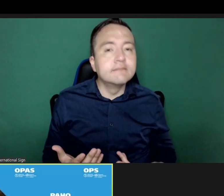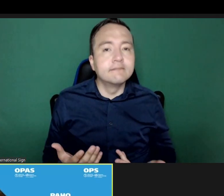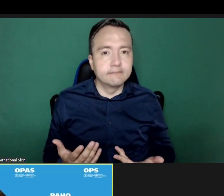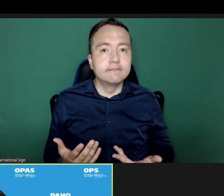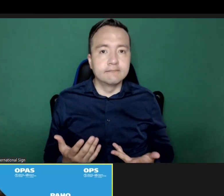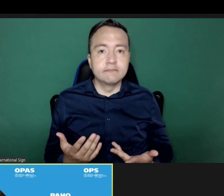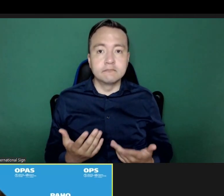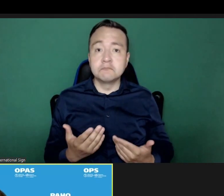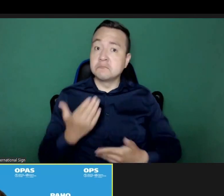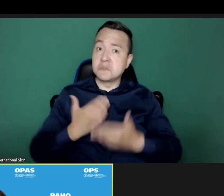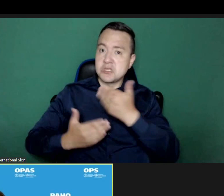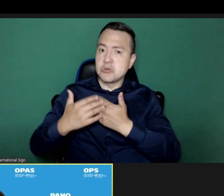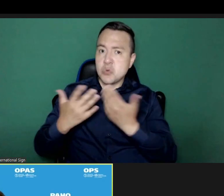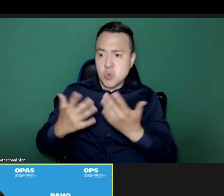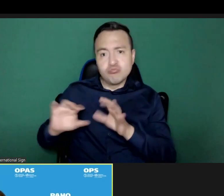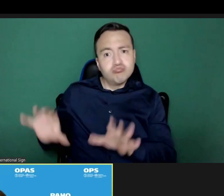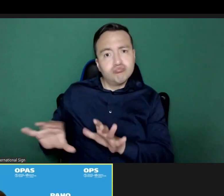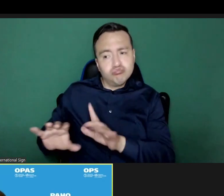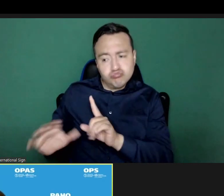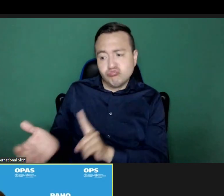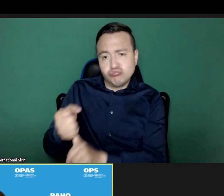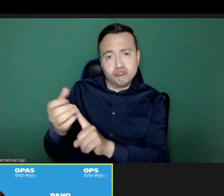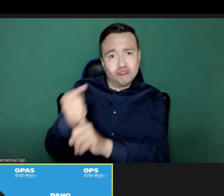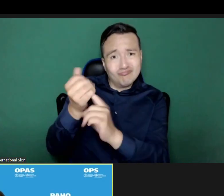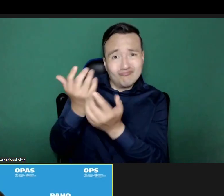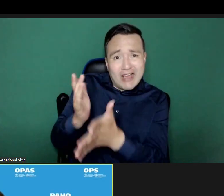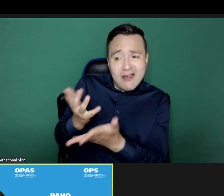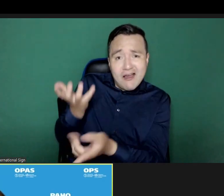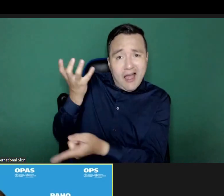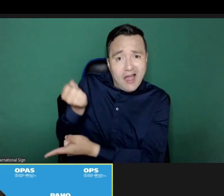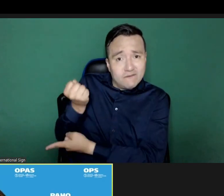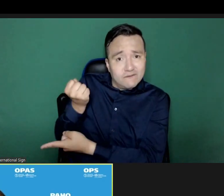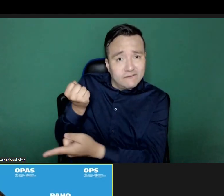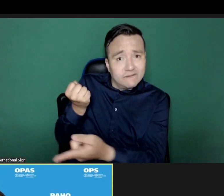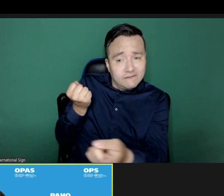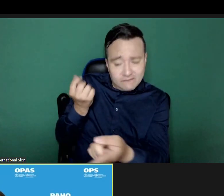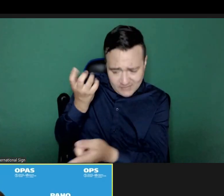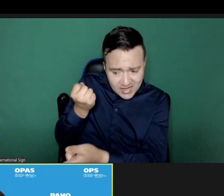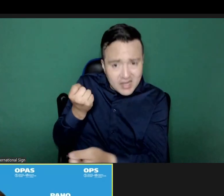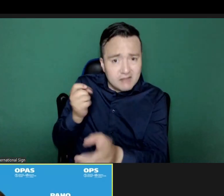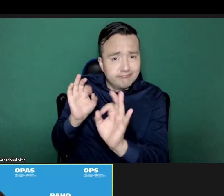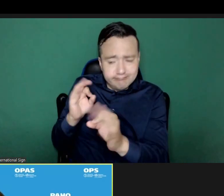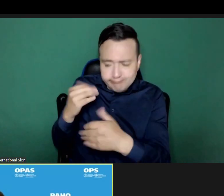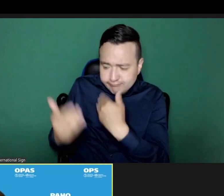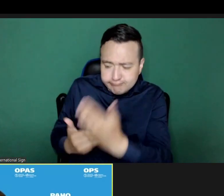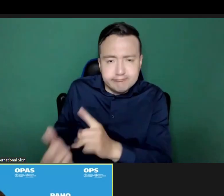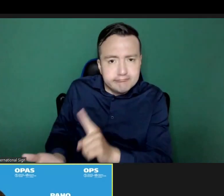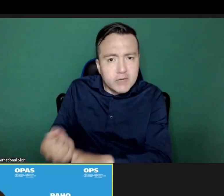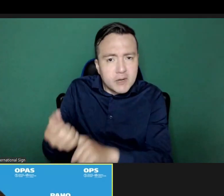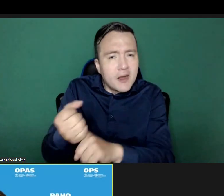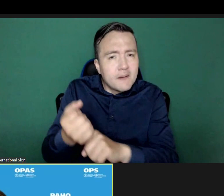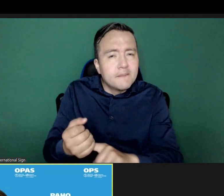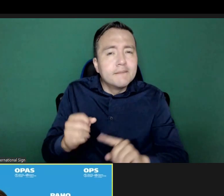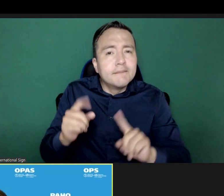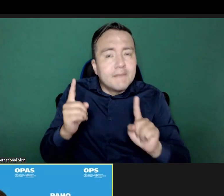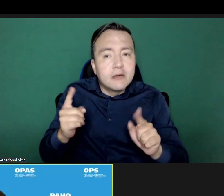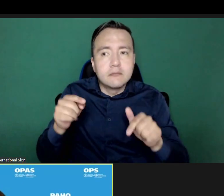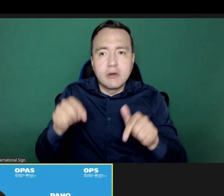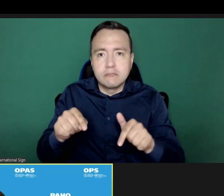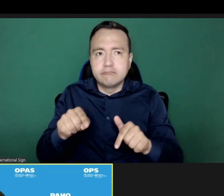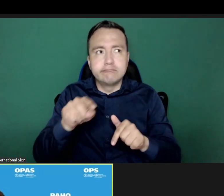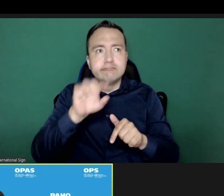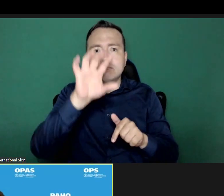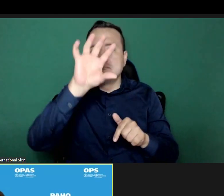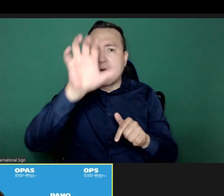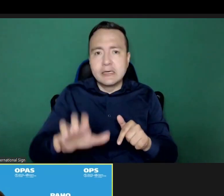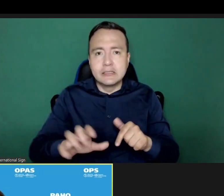pasado. Vemos que los países han pasado pérdidas, se ha perdido el